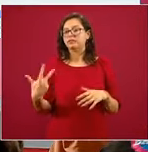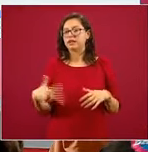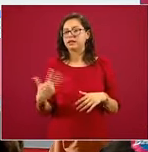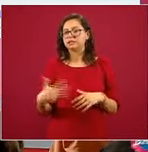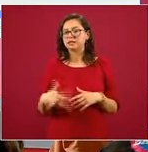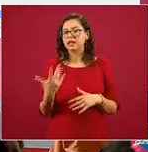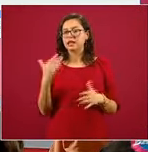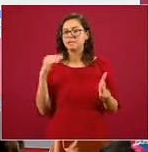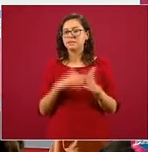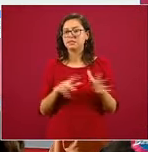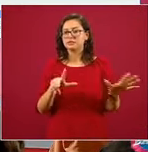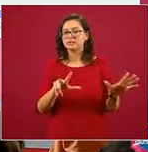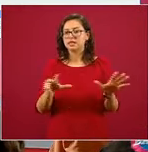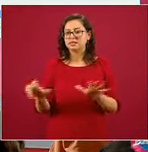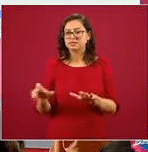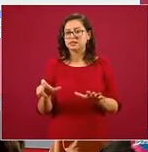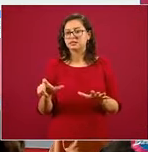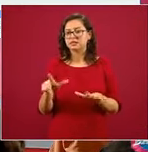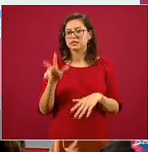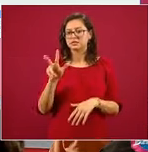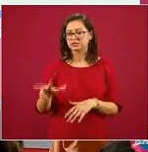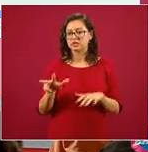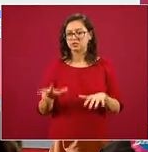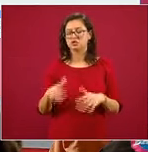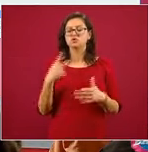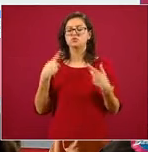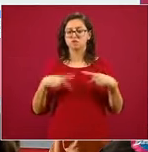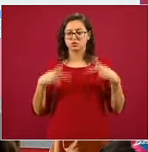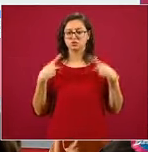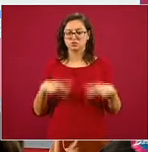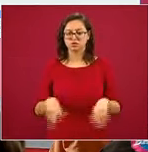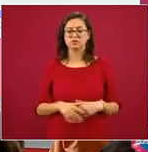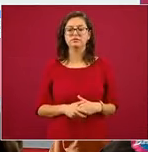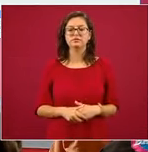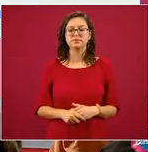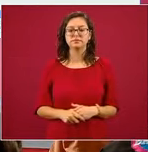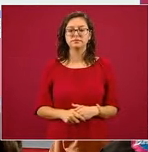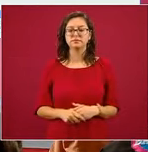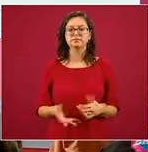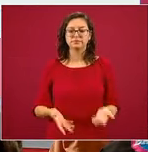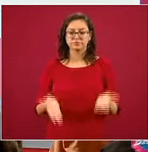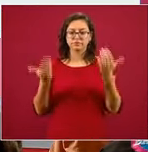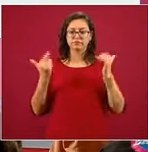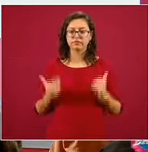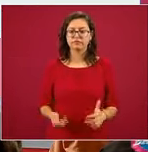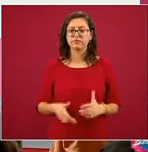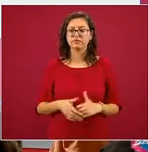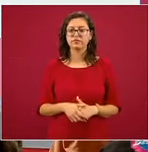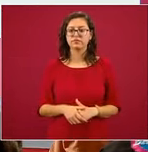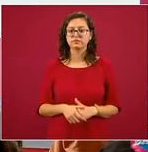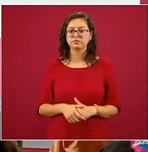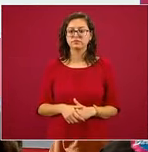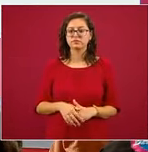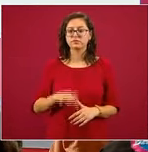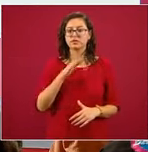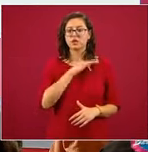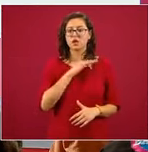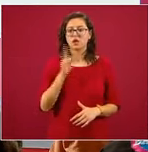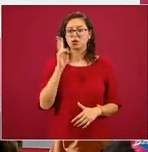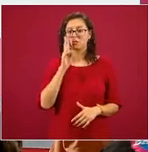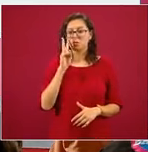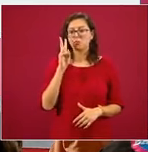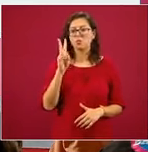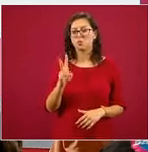encuentran estas 13.718 personas. Veamos la siguiente diapositiva. Aquí está la curva de